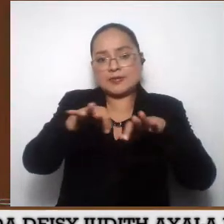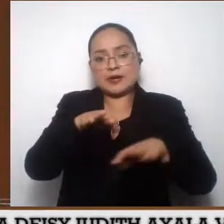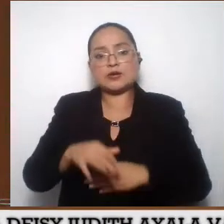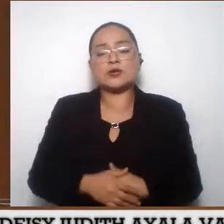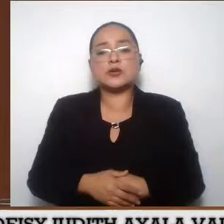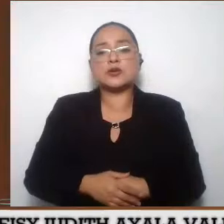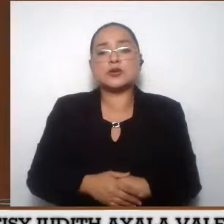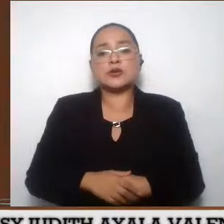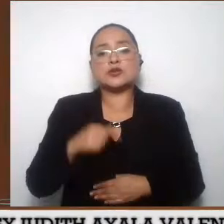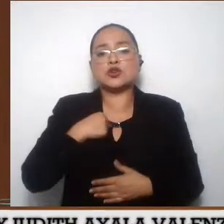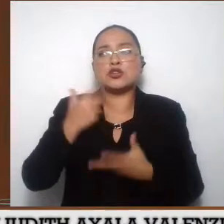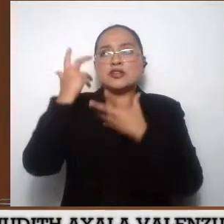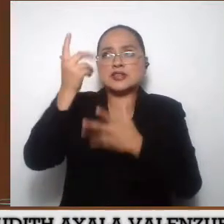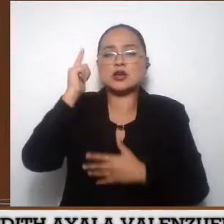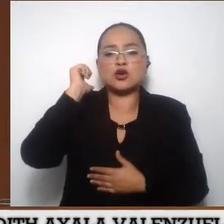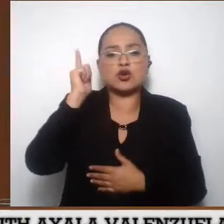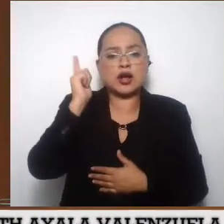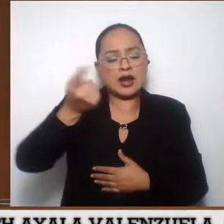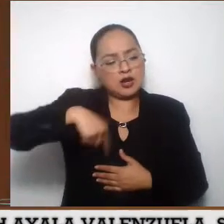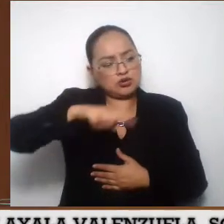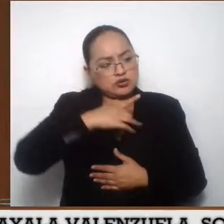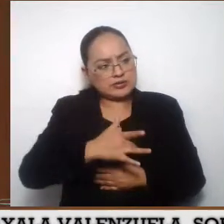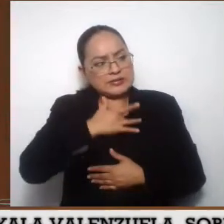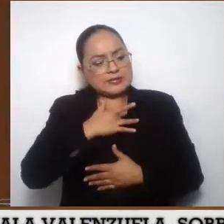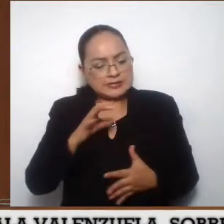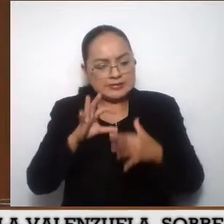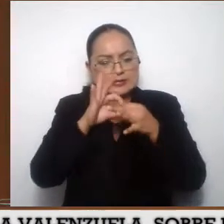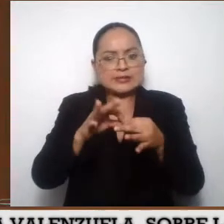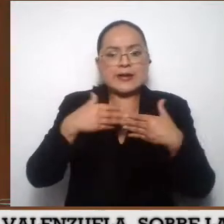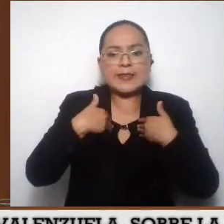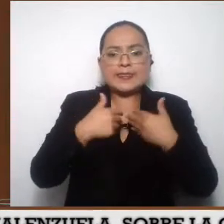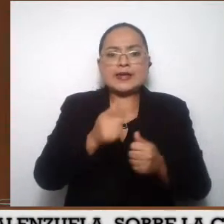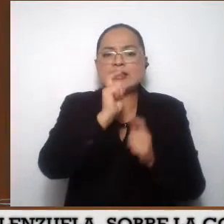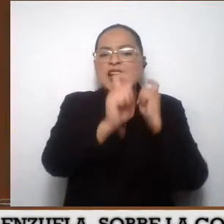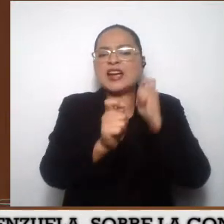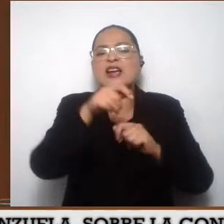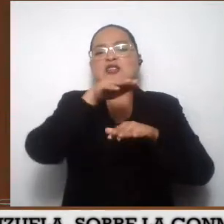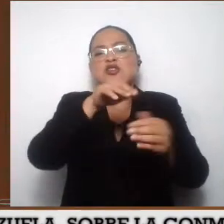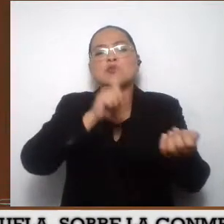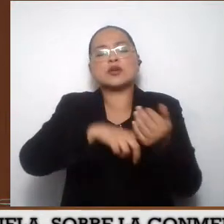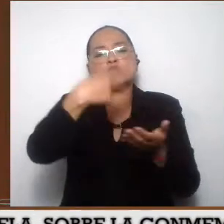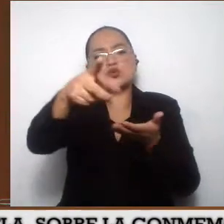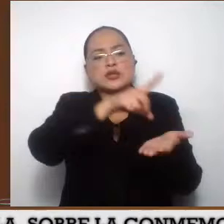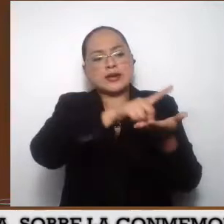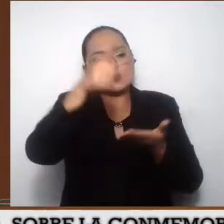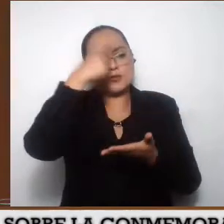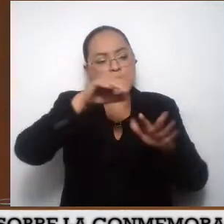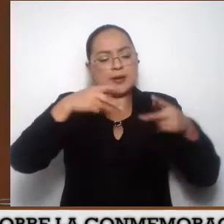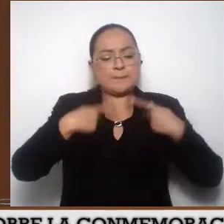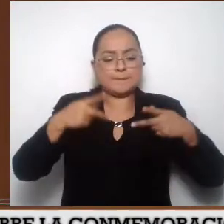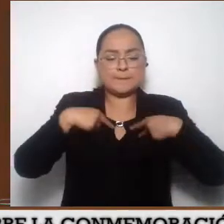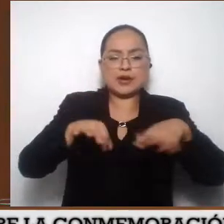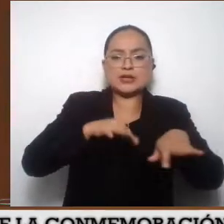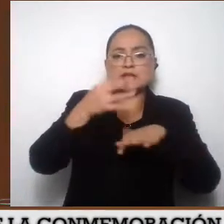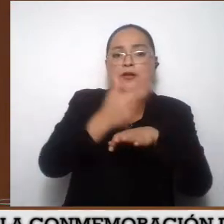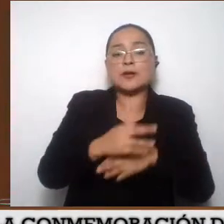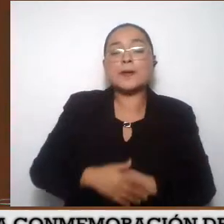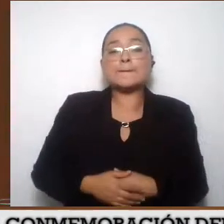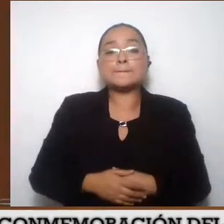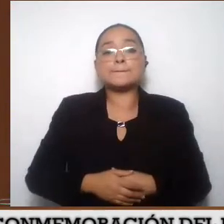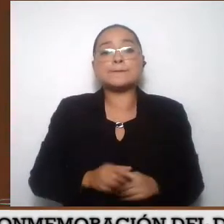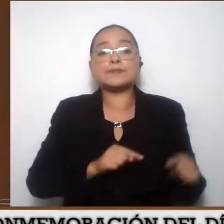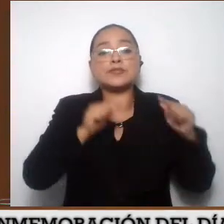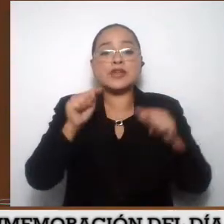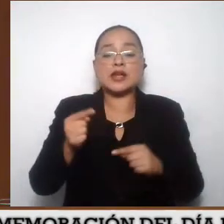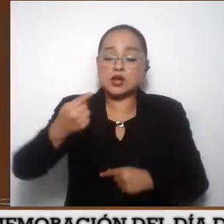que nunca perdamos la sensibilidad social ante la lucha de los derechos de la clase trabajadora y que quienes estamos en